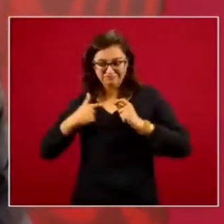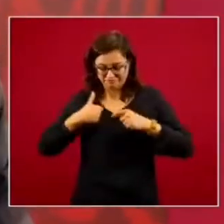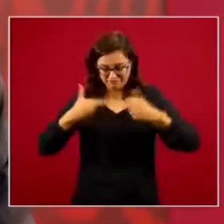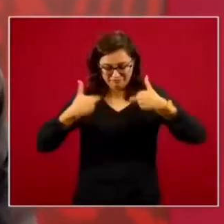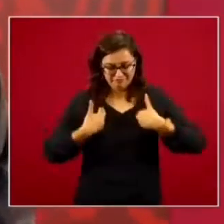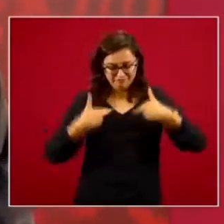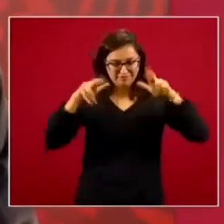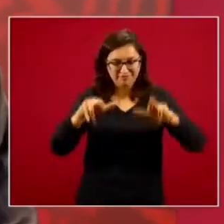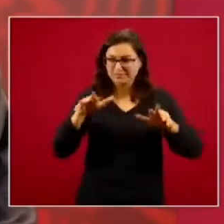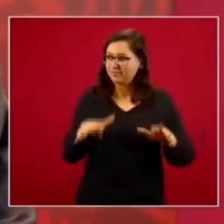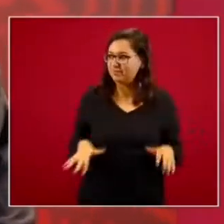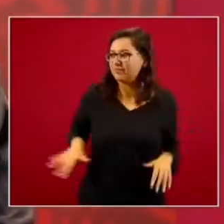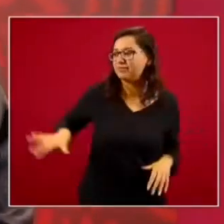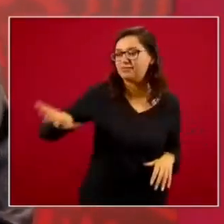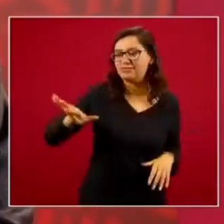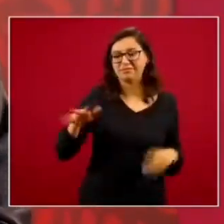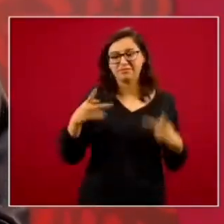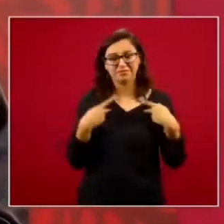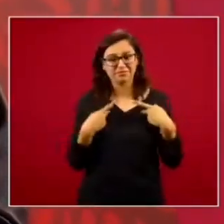y que yo